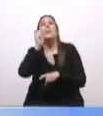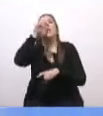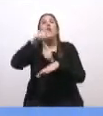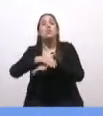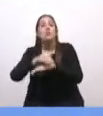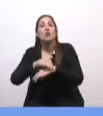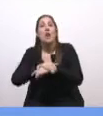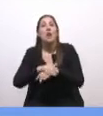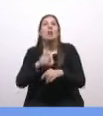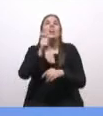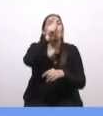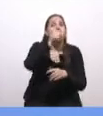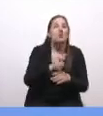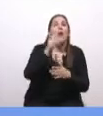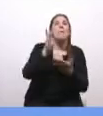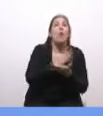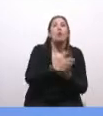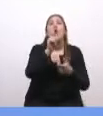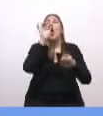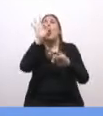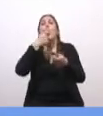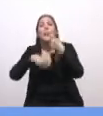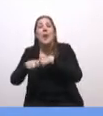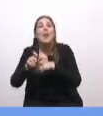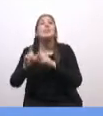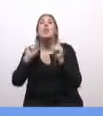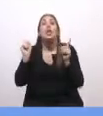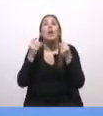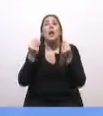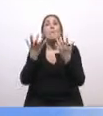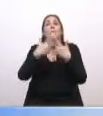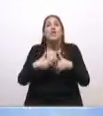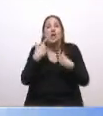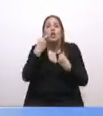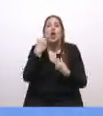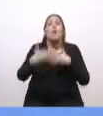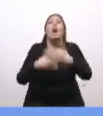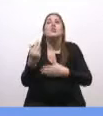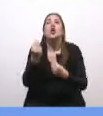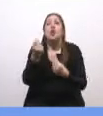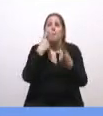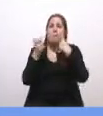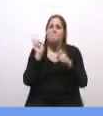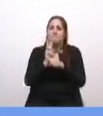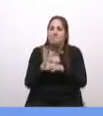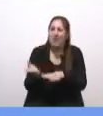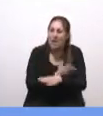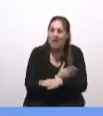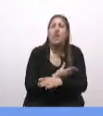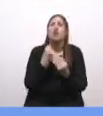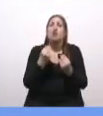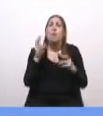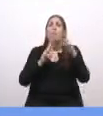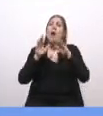cargo este productor o este importador sino también que el proyecto avanza en cómo prevenir en cómo minimizar el impacto negativo